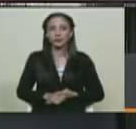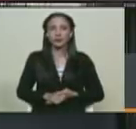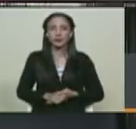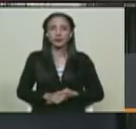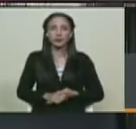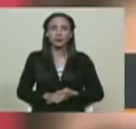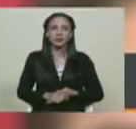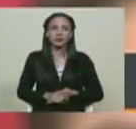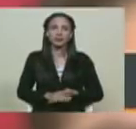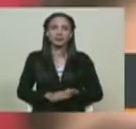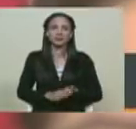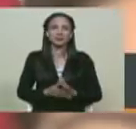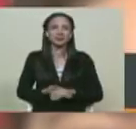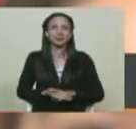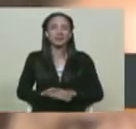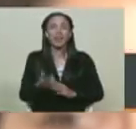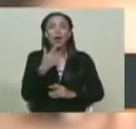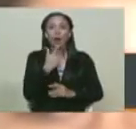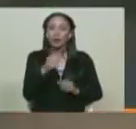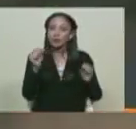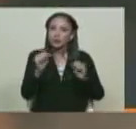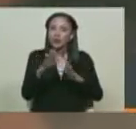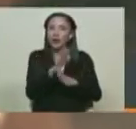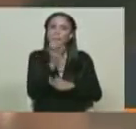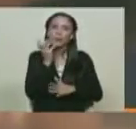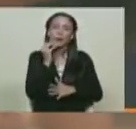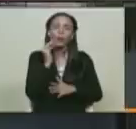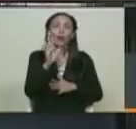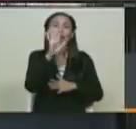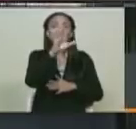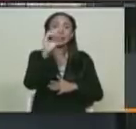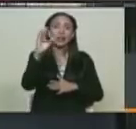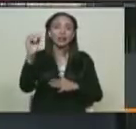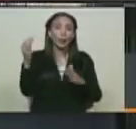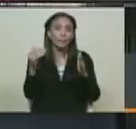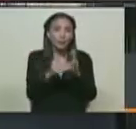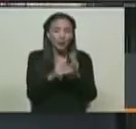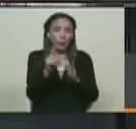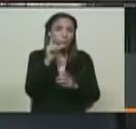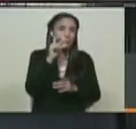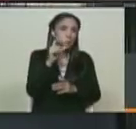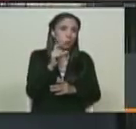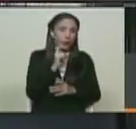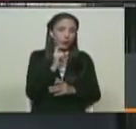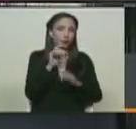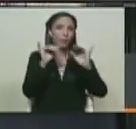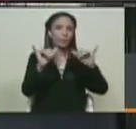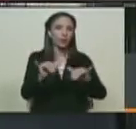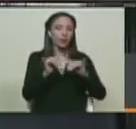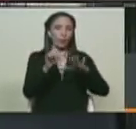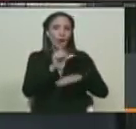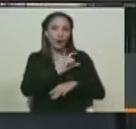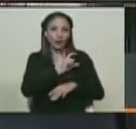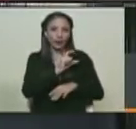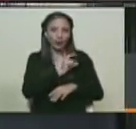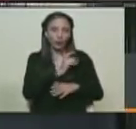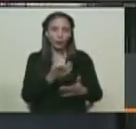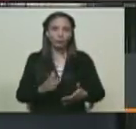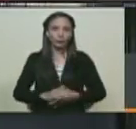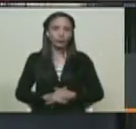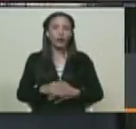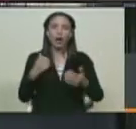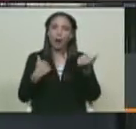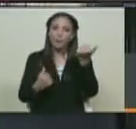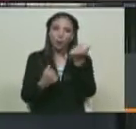Lo que sí les digo es que las 500.000 embarazadas desde este mismo mes de enero van a tener su